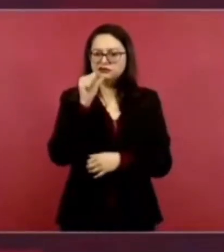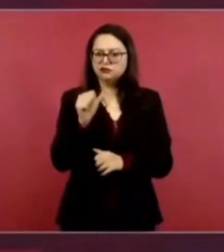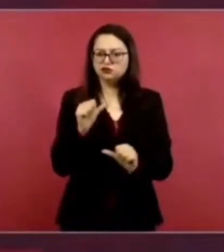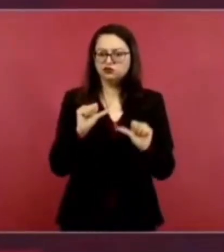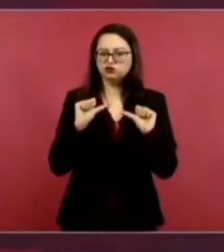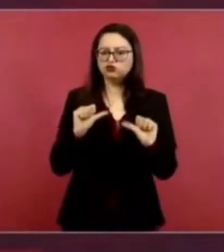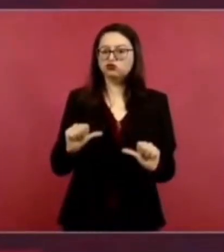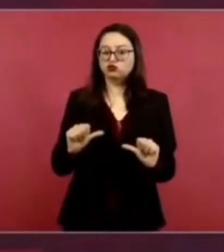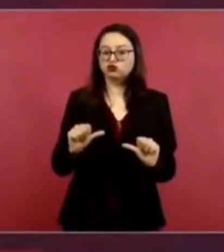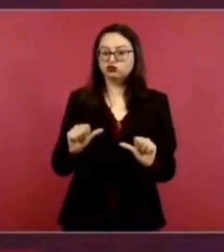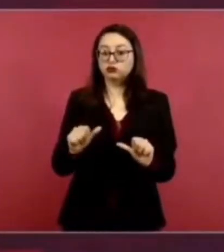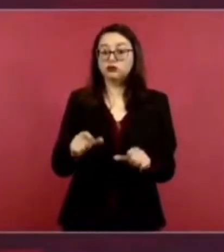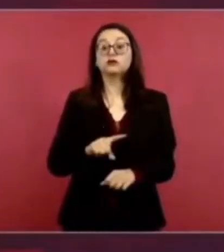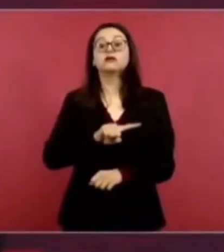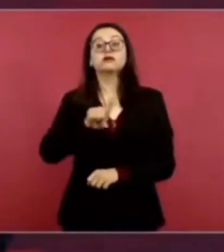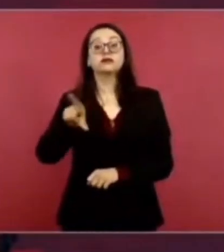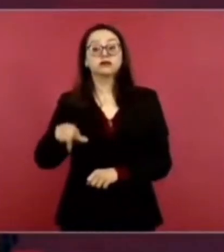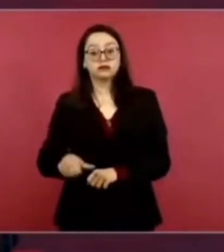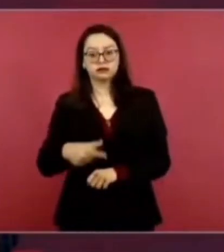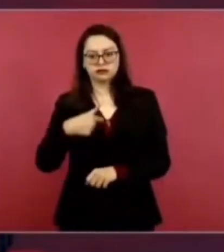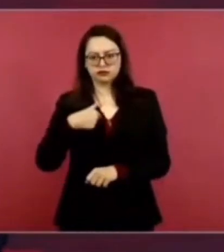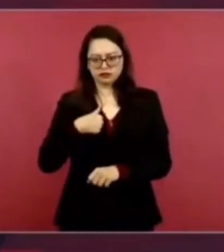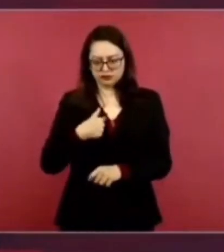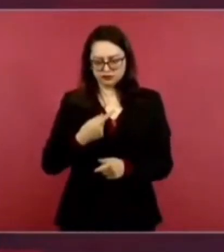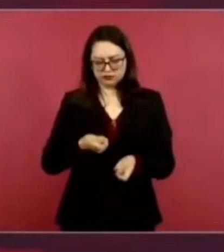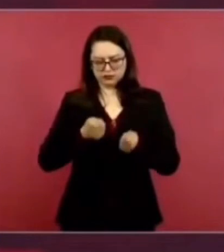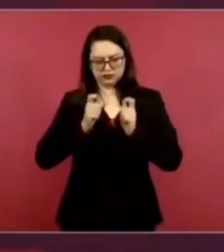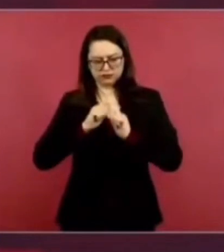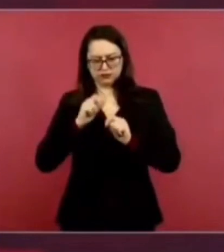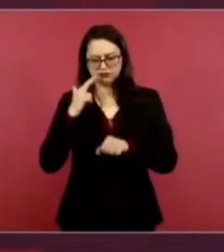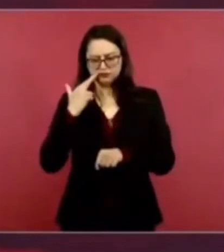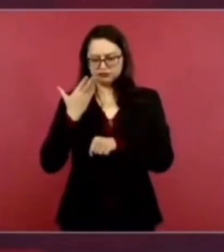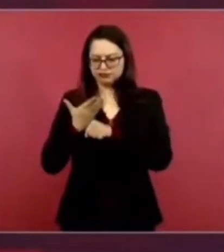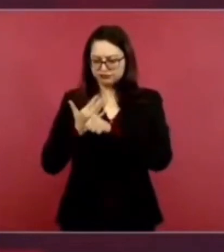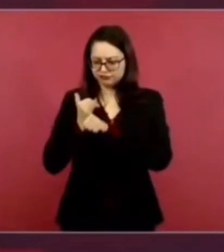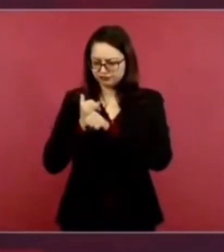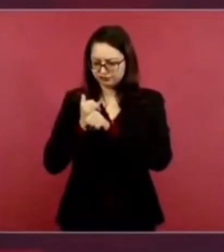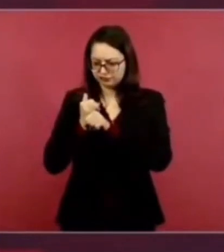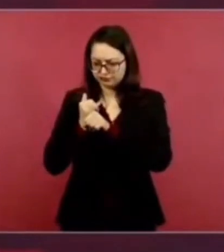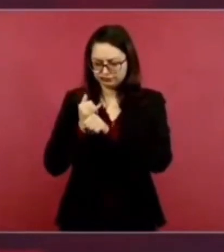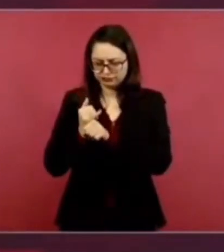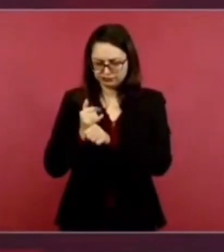y se tramitan las órdenes de aprehensión